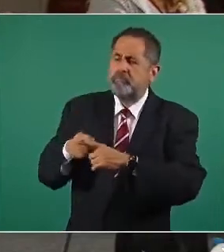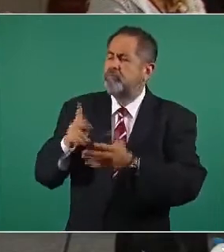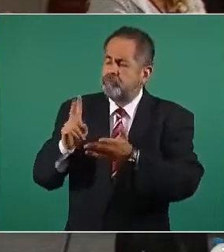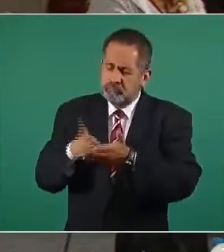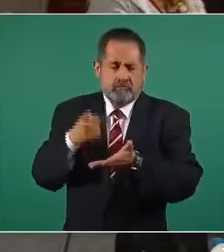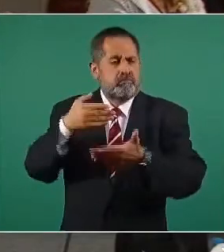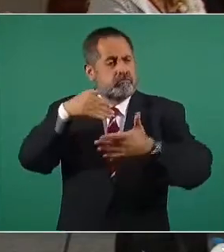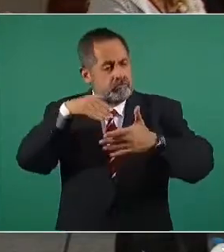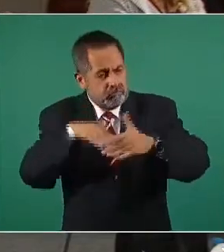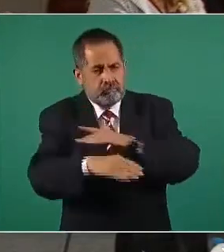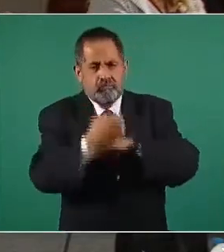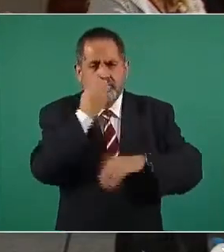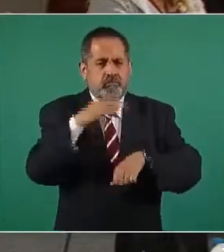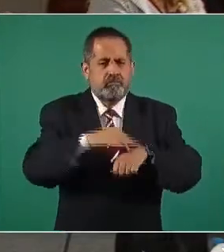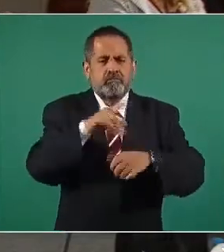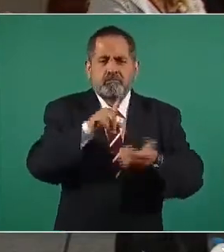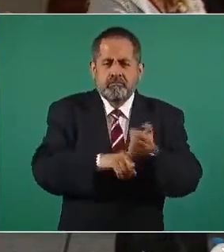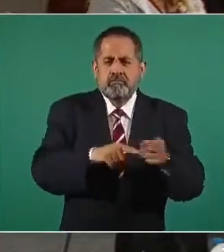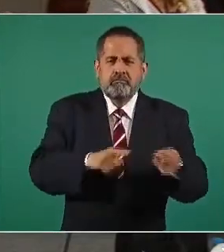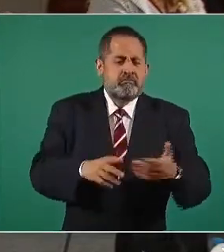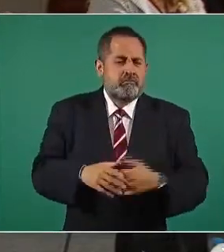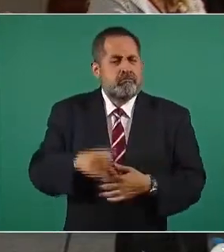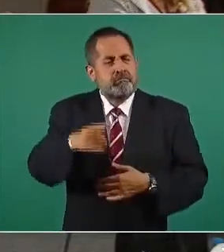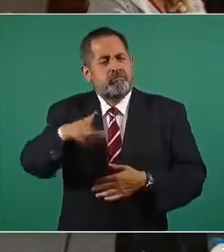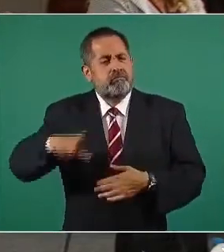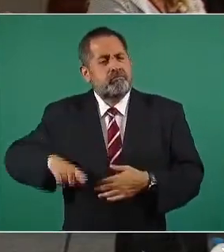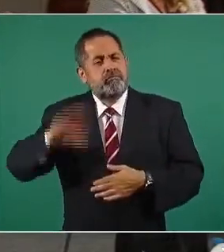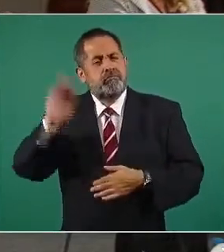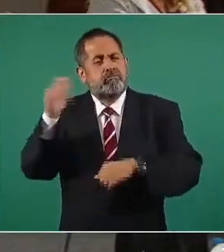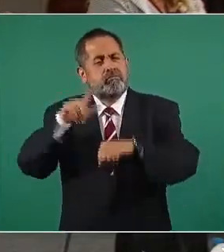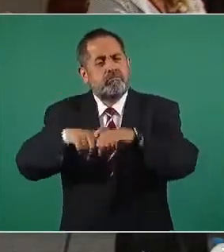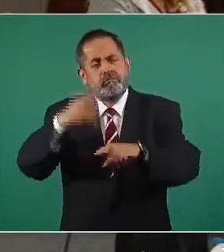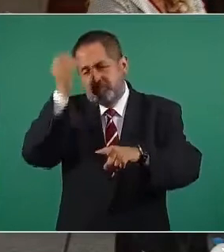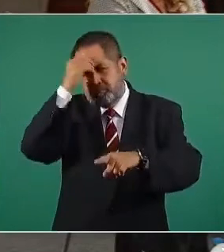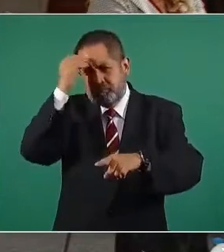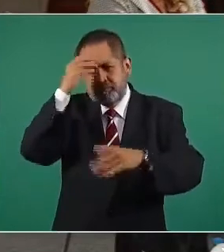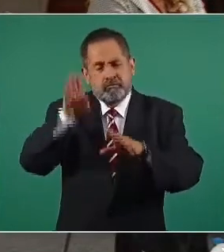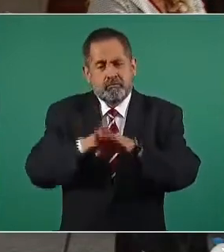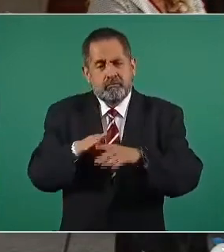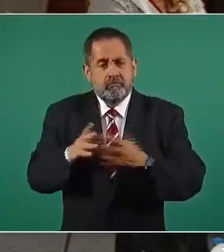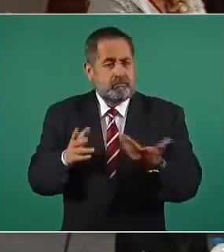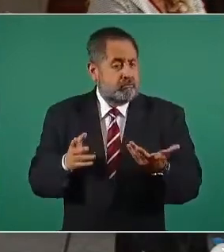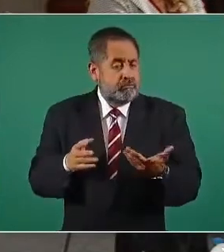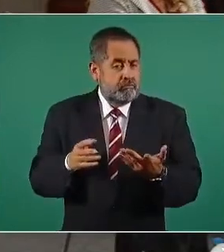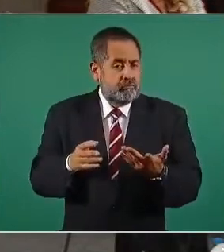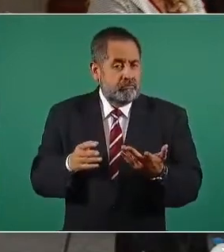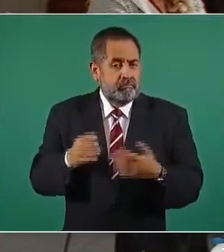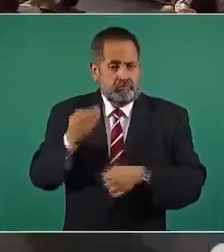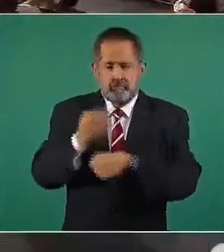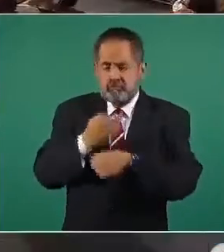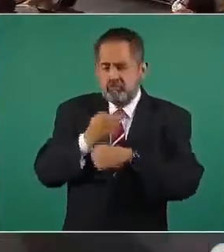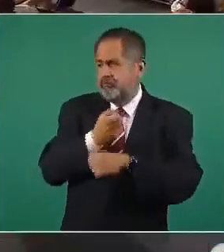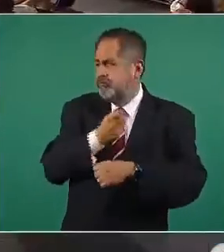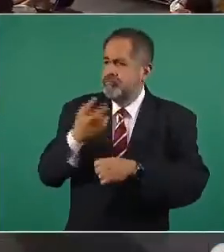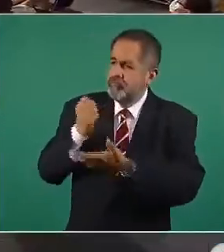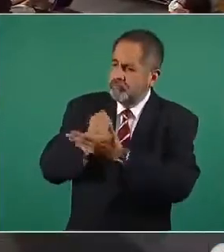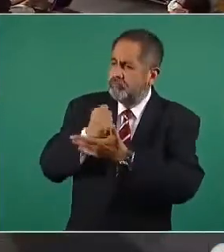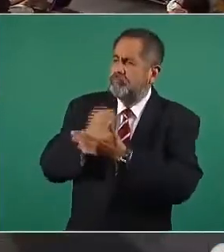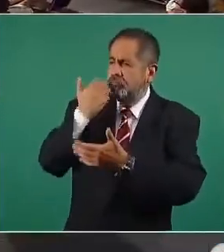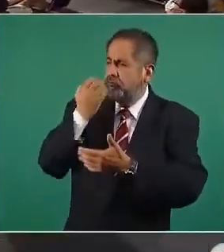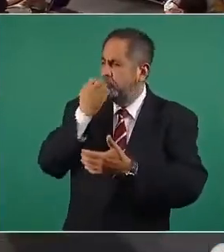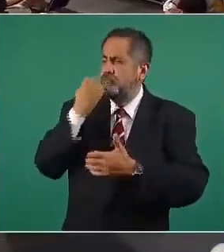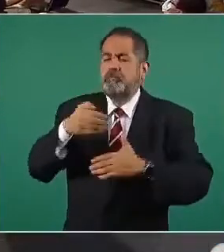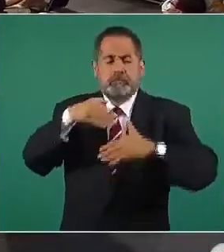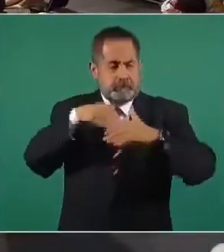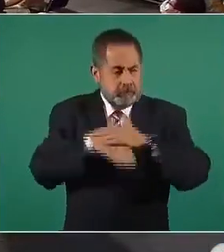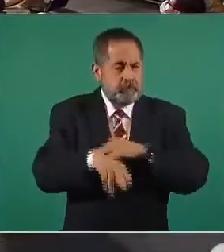retorno a clases. ¿Qué postura tiene el gobierno federal sobre este tema? Porque si bien es cierto que hay ese tipo de exigencias, también hay